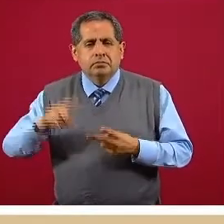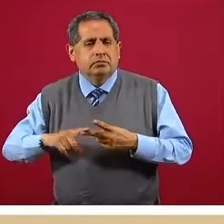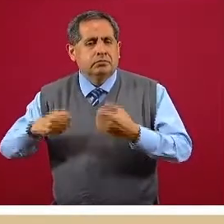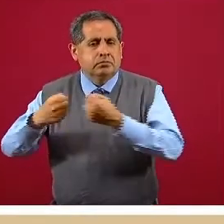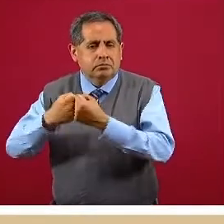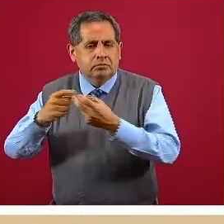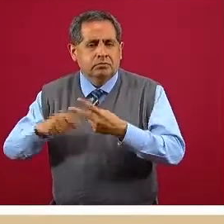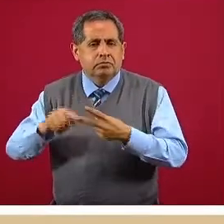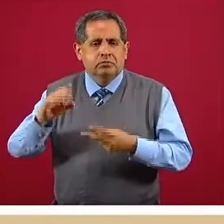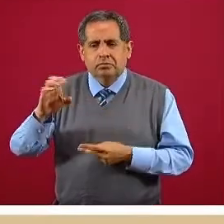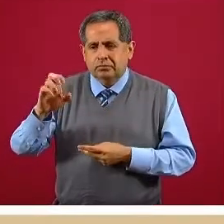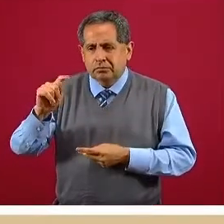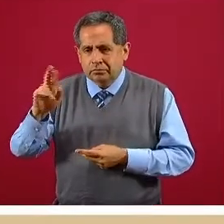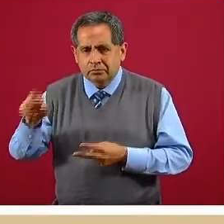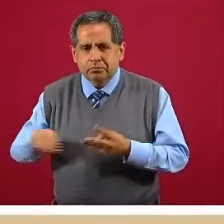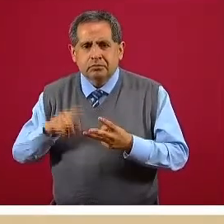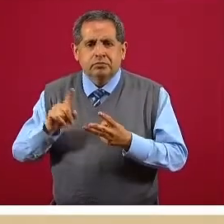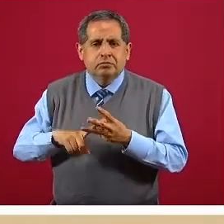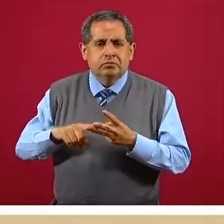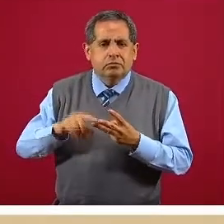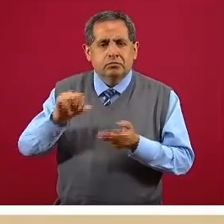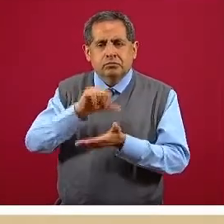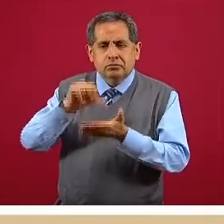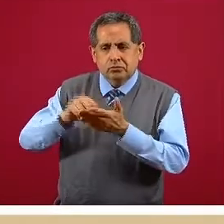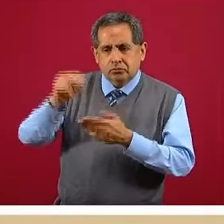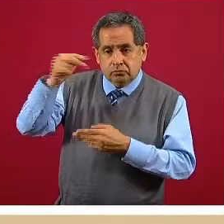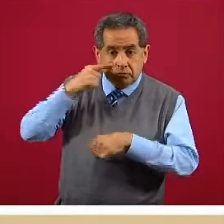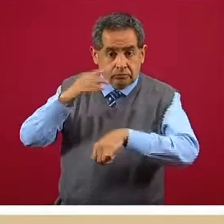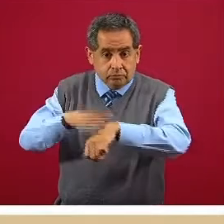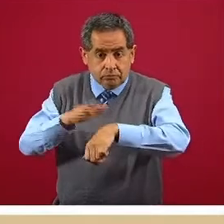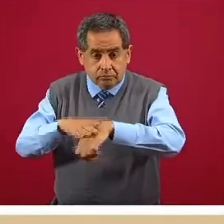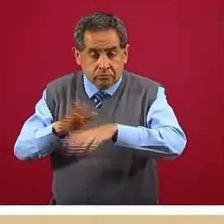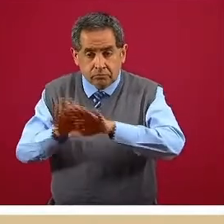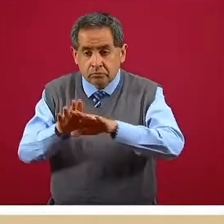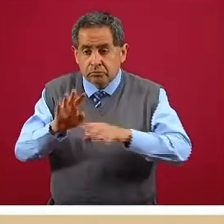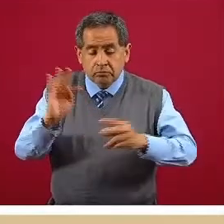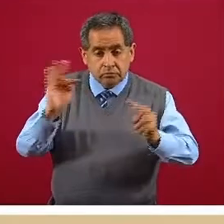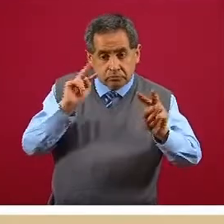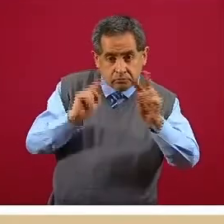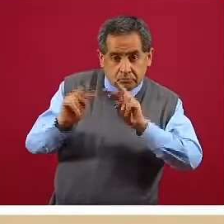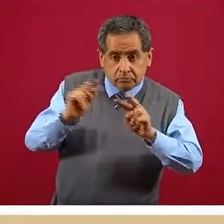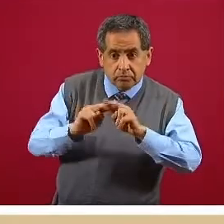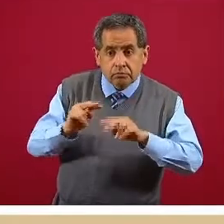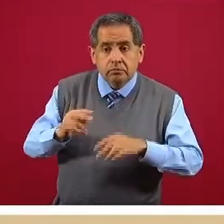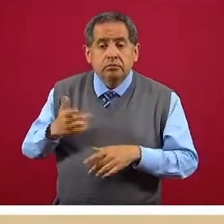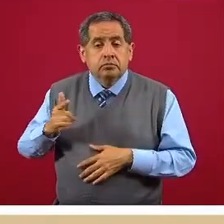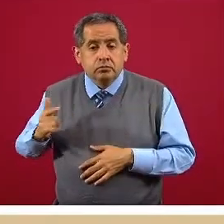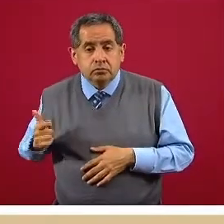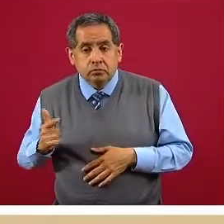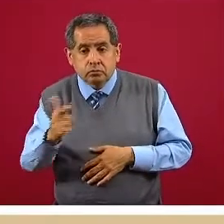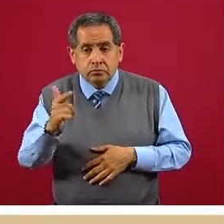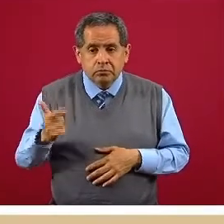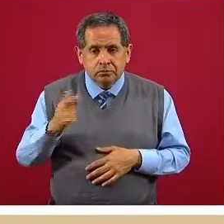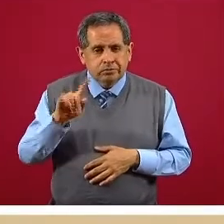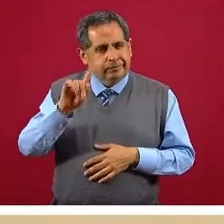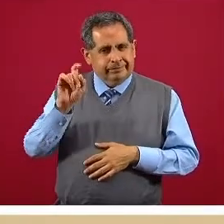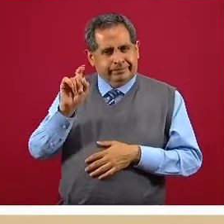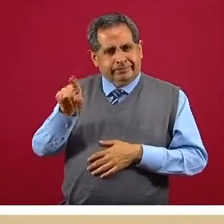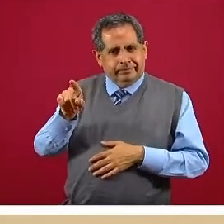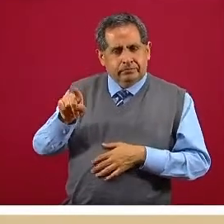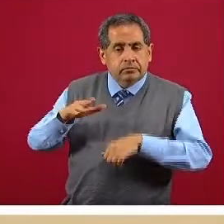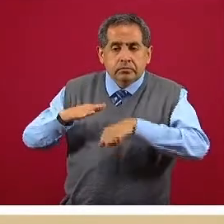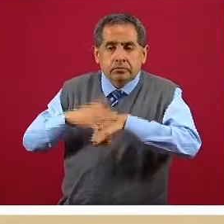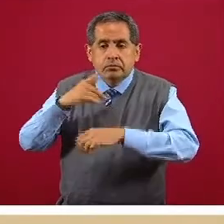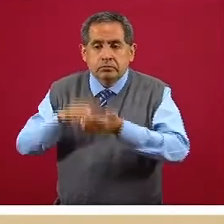Frontera, Pacífico Centro, Centro Norte, que aquí quiero llamar su atención. Si ustedes ven que el estado de Guanajuato tiene un asterisco,